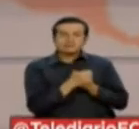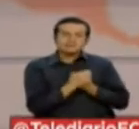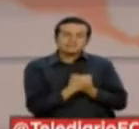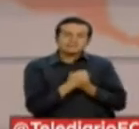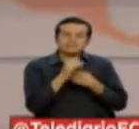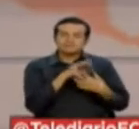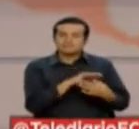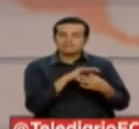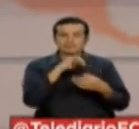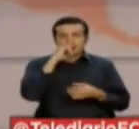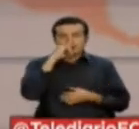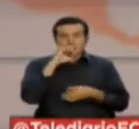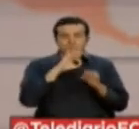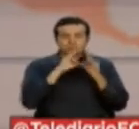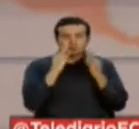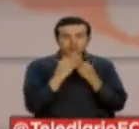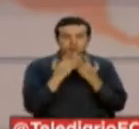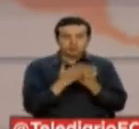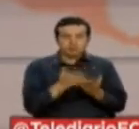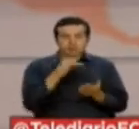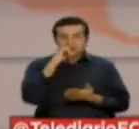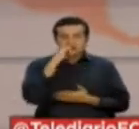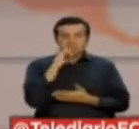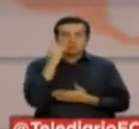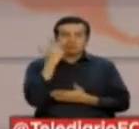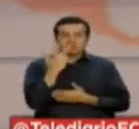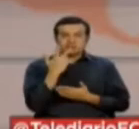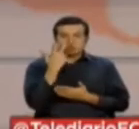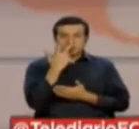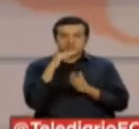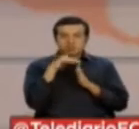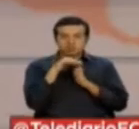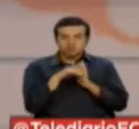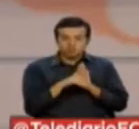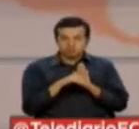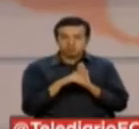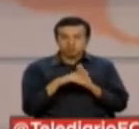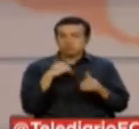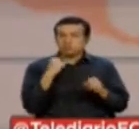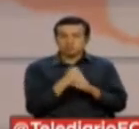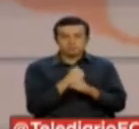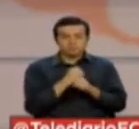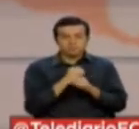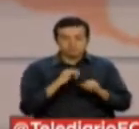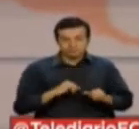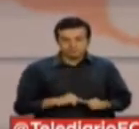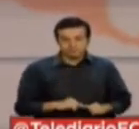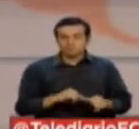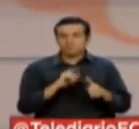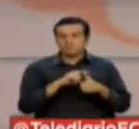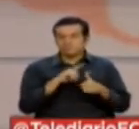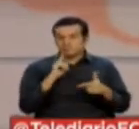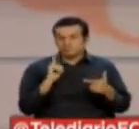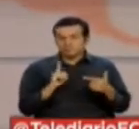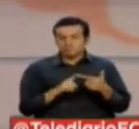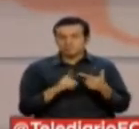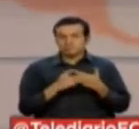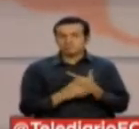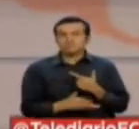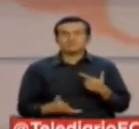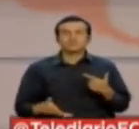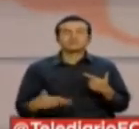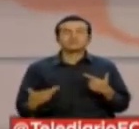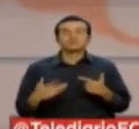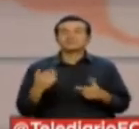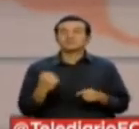afectivo entre el niño y la familia. Son niños menores de 3 años con los que vamos a trabajar. La segunda innovación